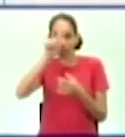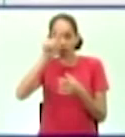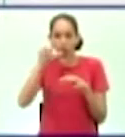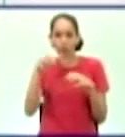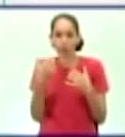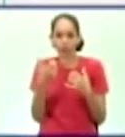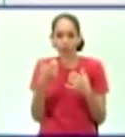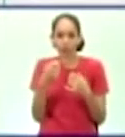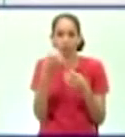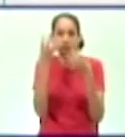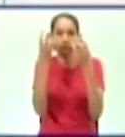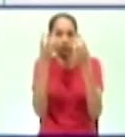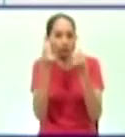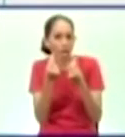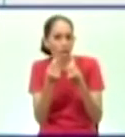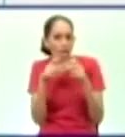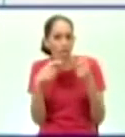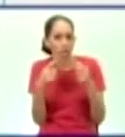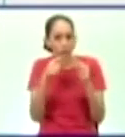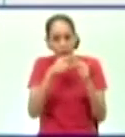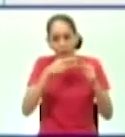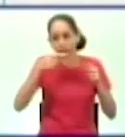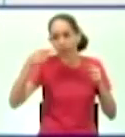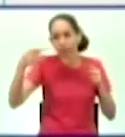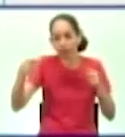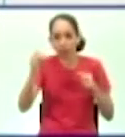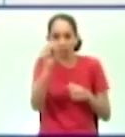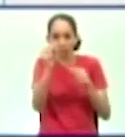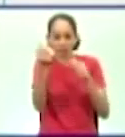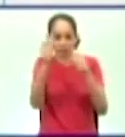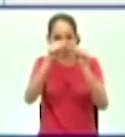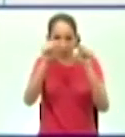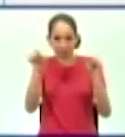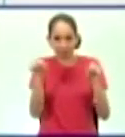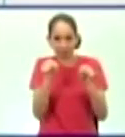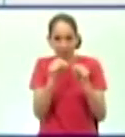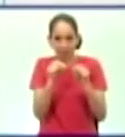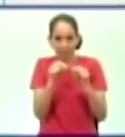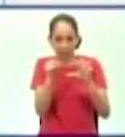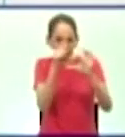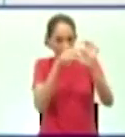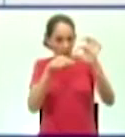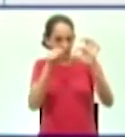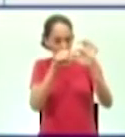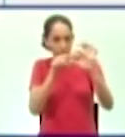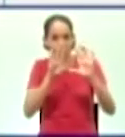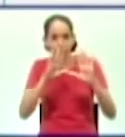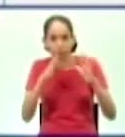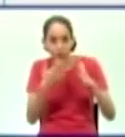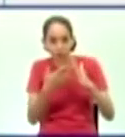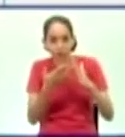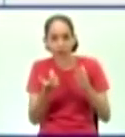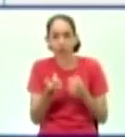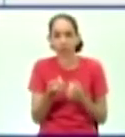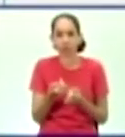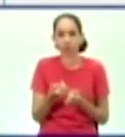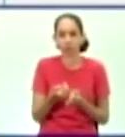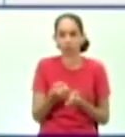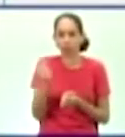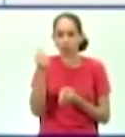su longitud, determinamos el área del sector y la corona circular, el área de la